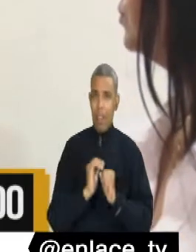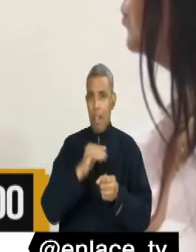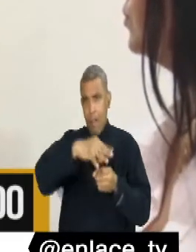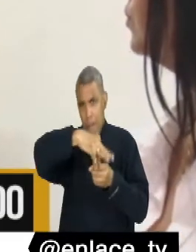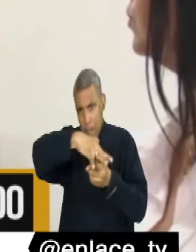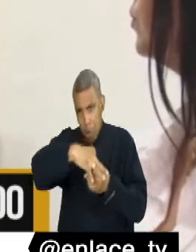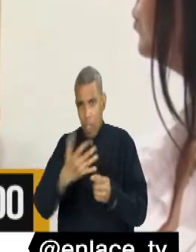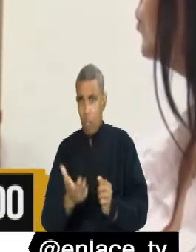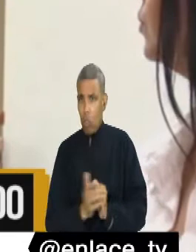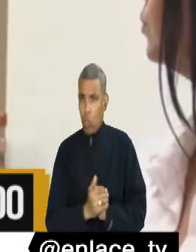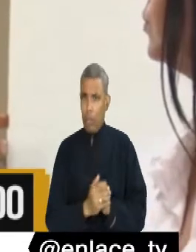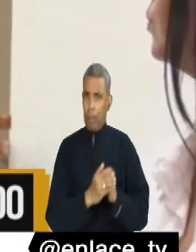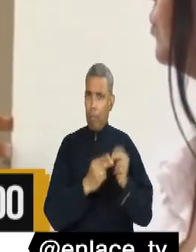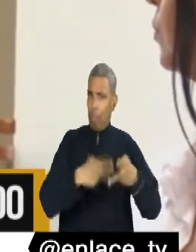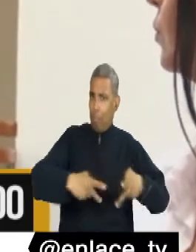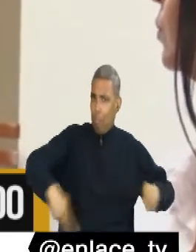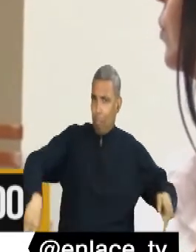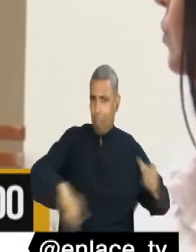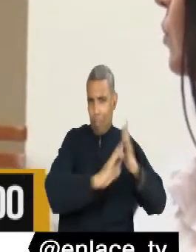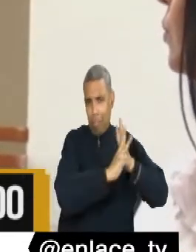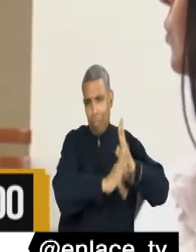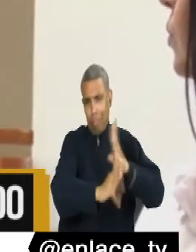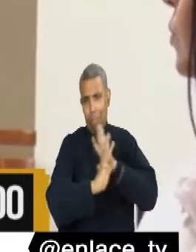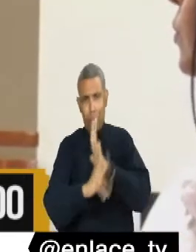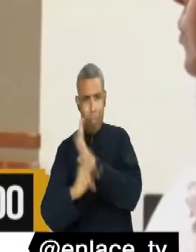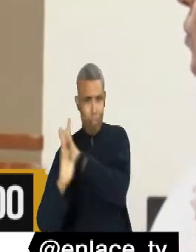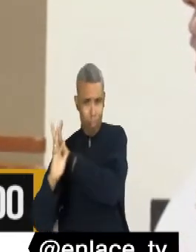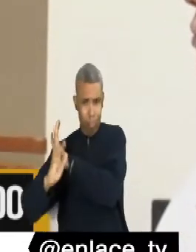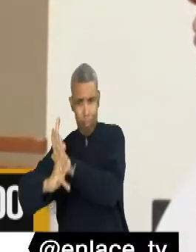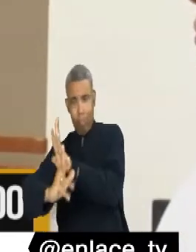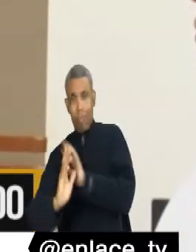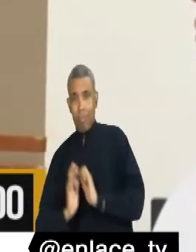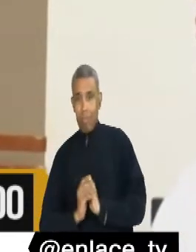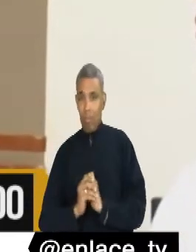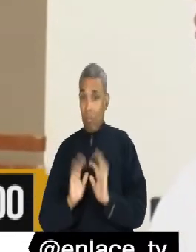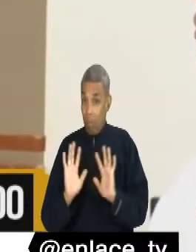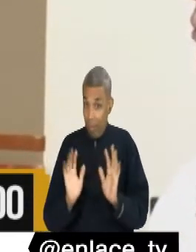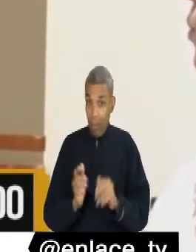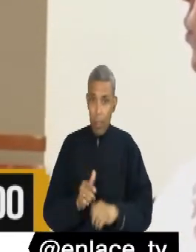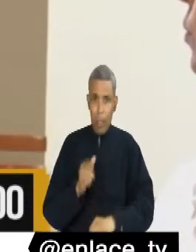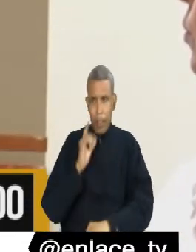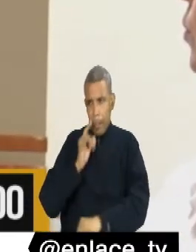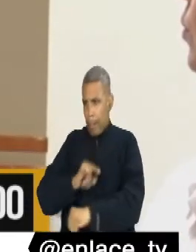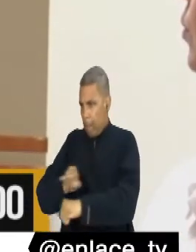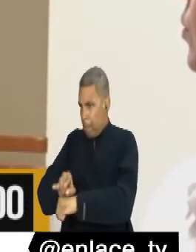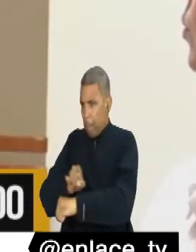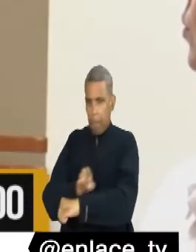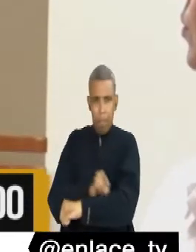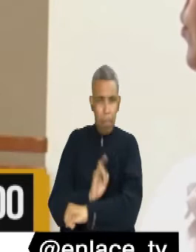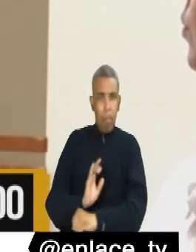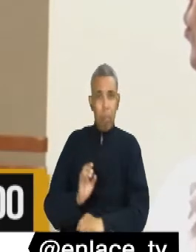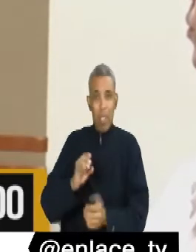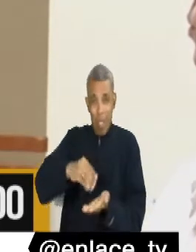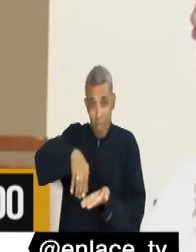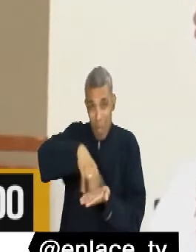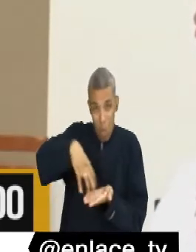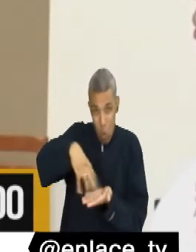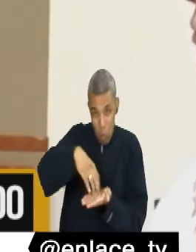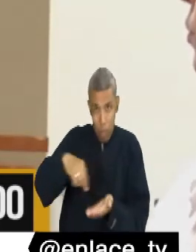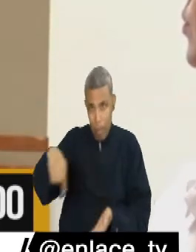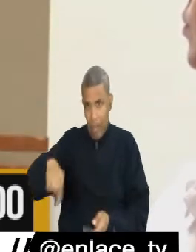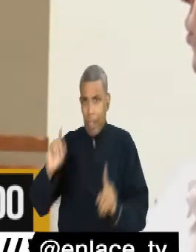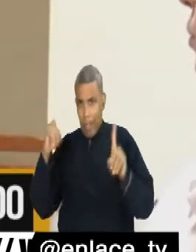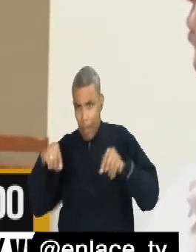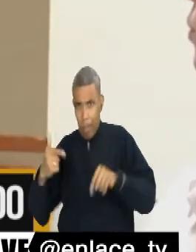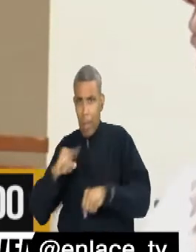otros organismos de control y las diferentes instituciones del gobierno, tanto departamental como local y